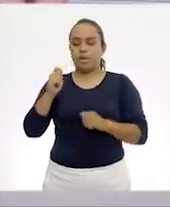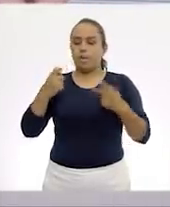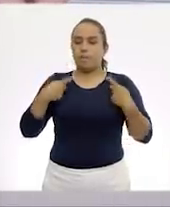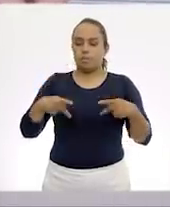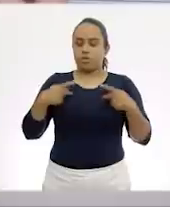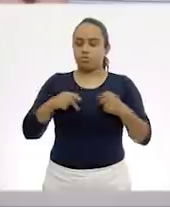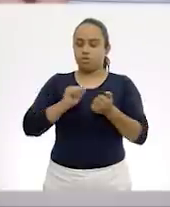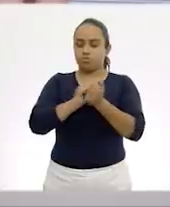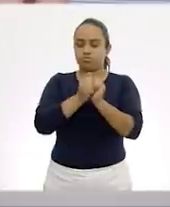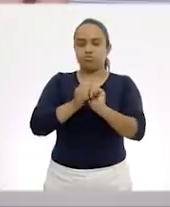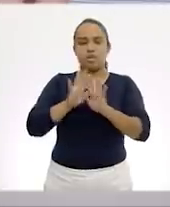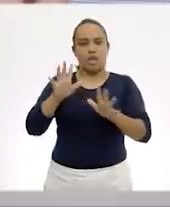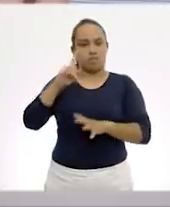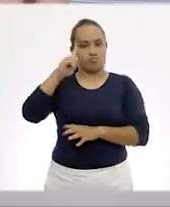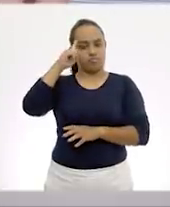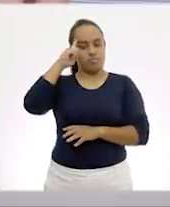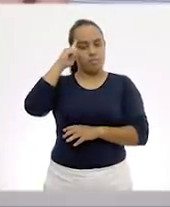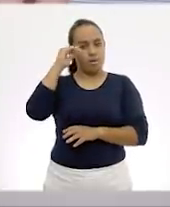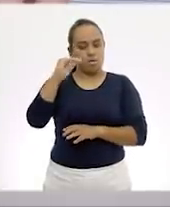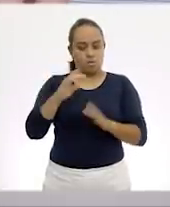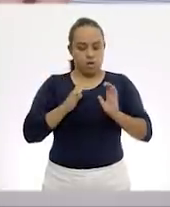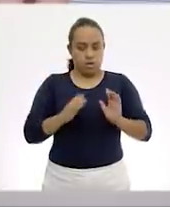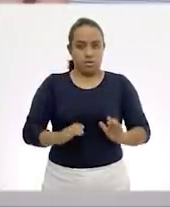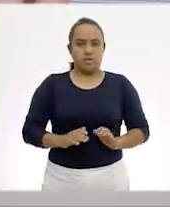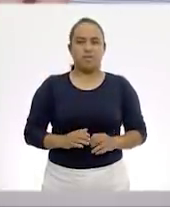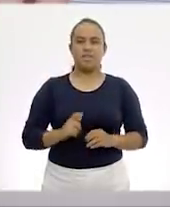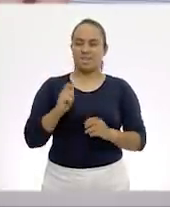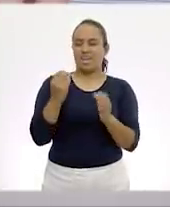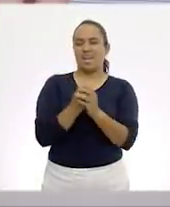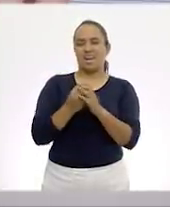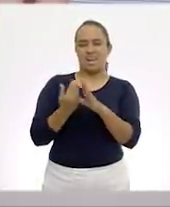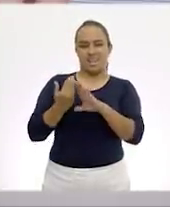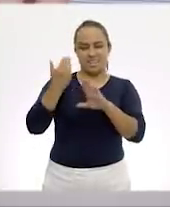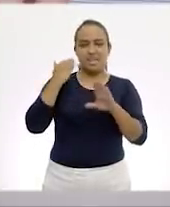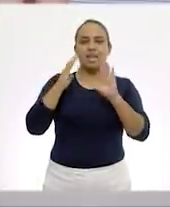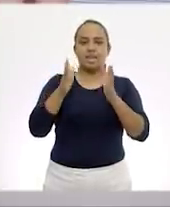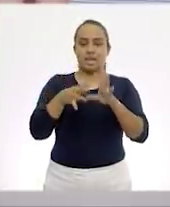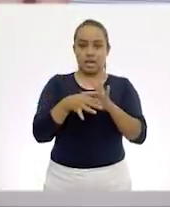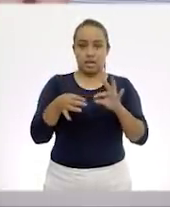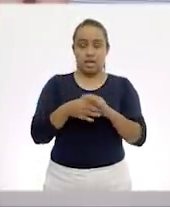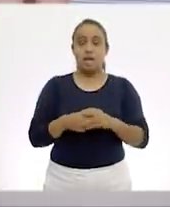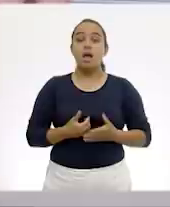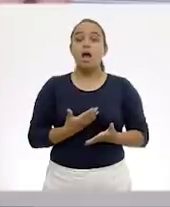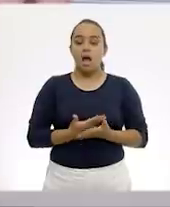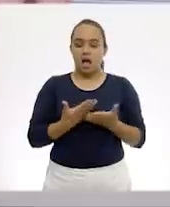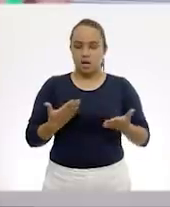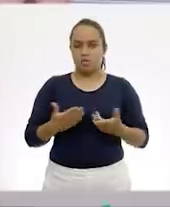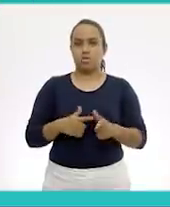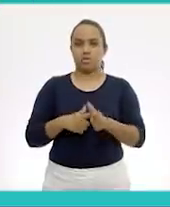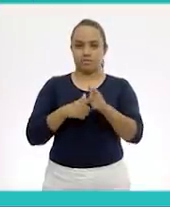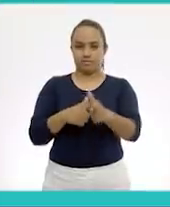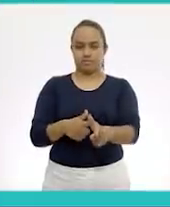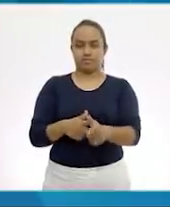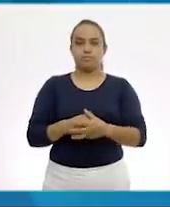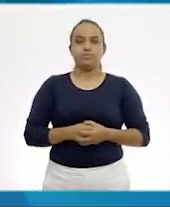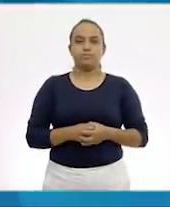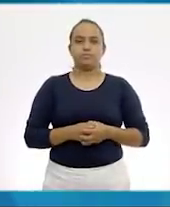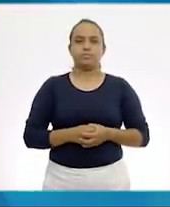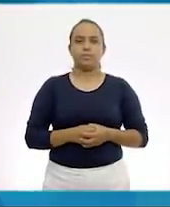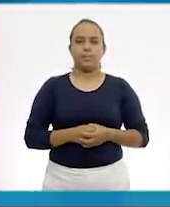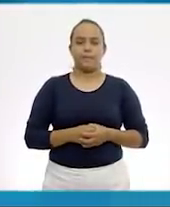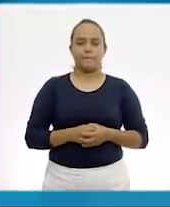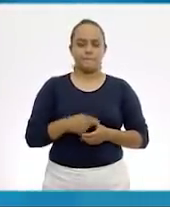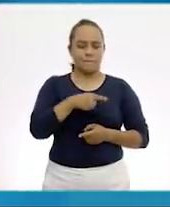sexualmente maduras. Recuerden que eso lo vimos en la clase anterior. Ahora vamos a continuar. El